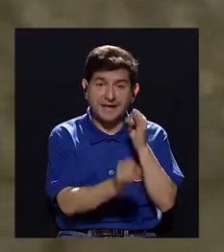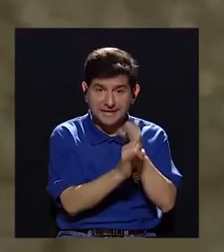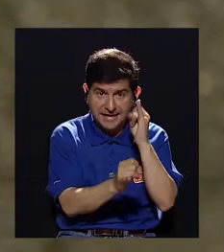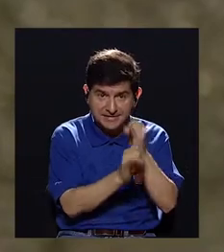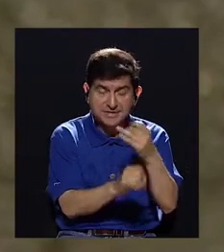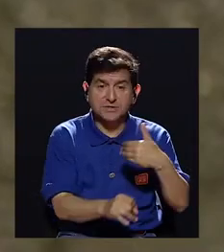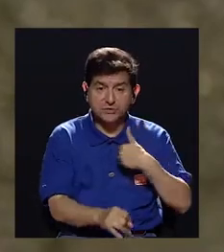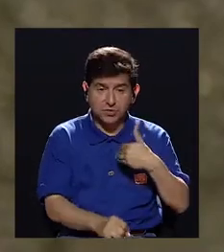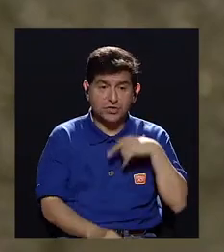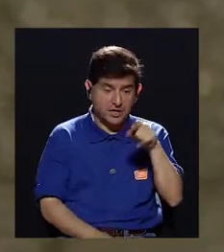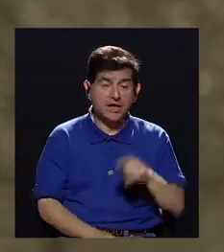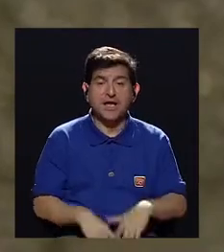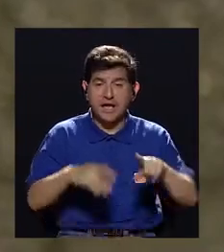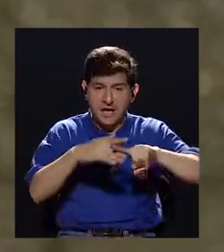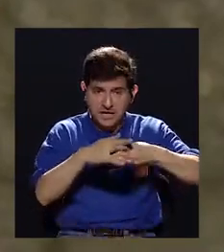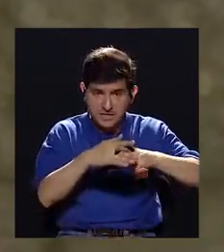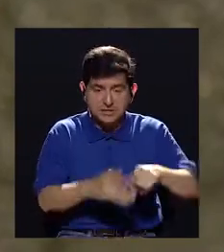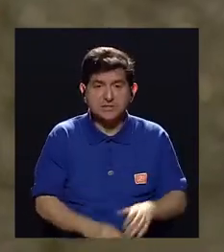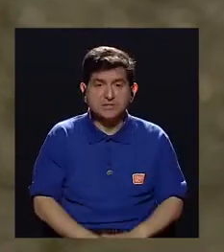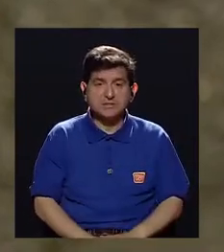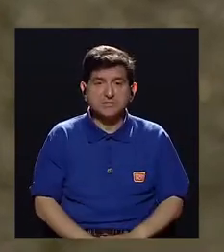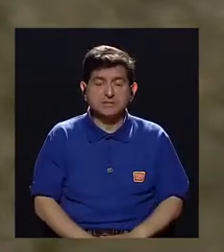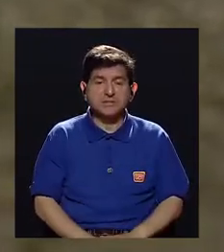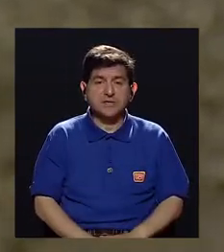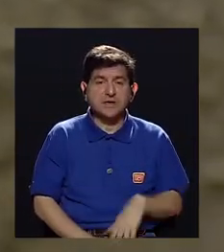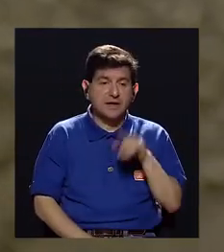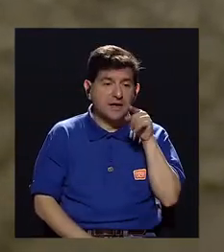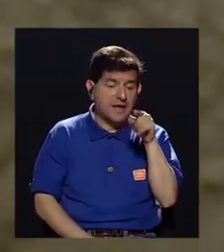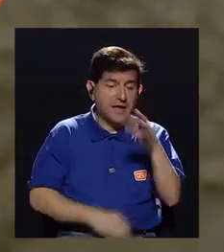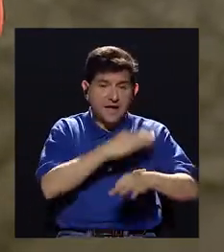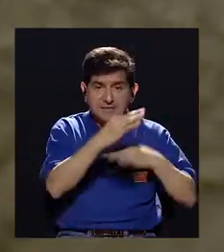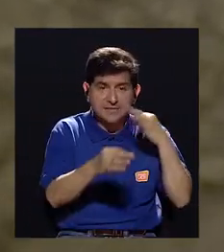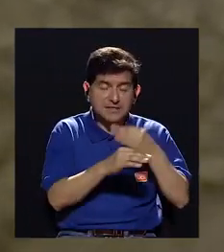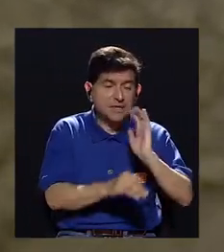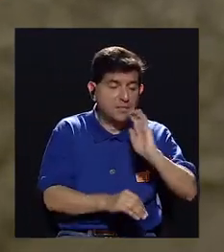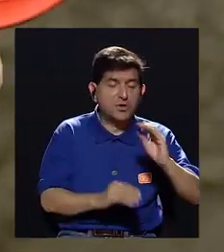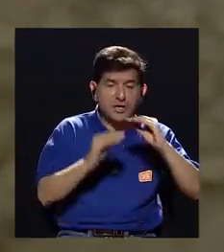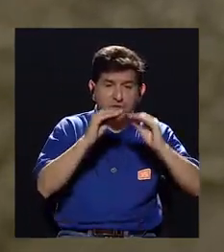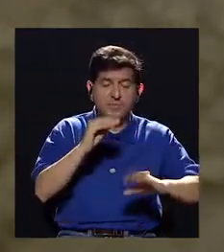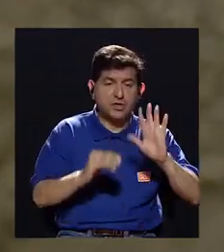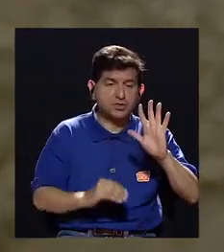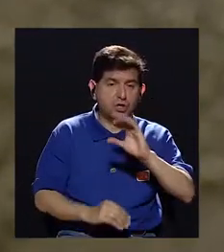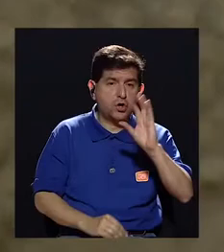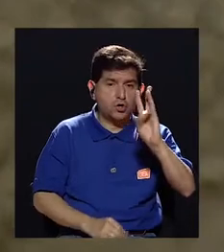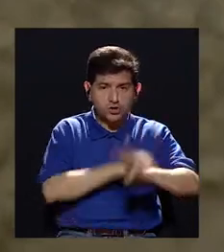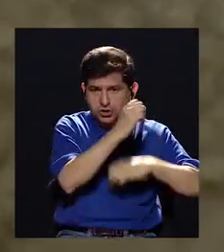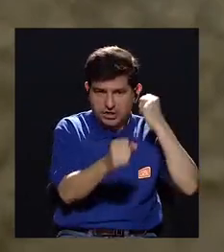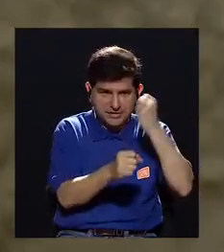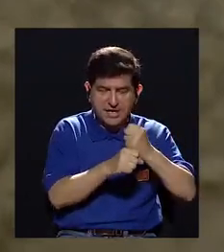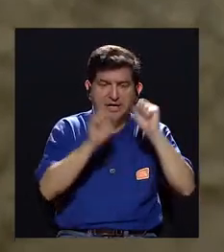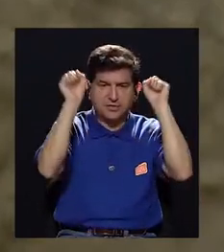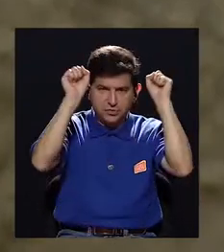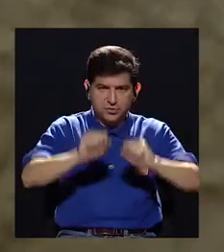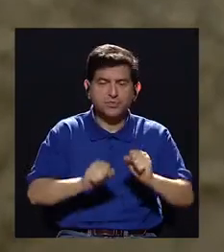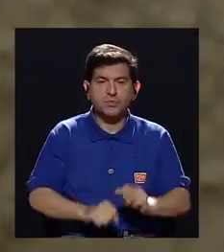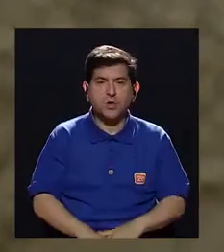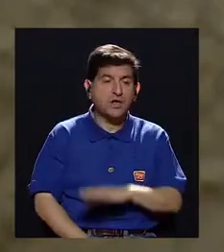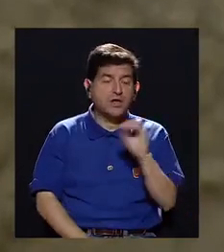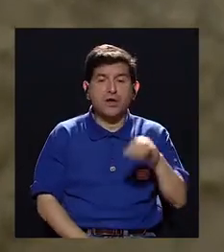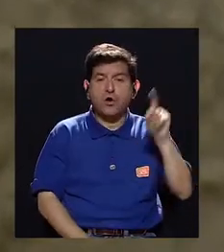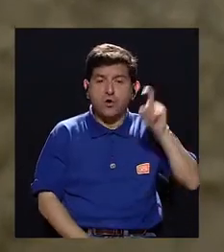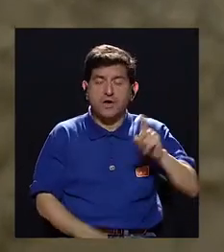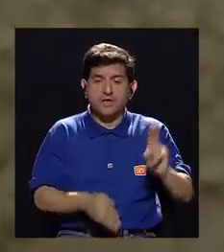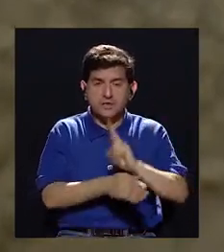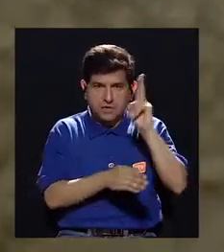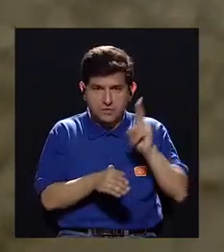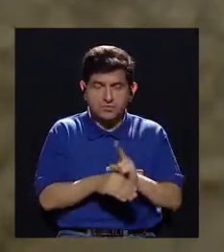la institución cuenta con estos dispositivos que les llamamos espaciadores, que para niños menores de 5 o 6 años pueden o